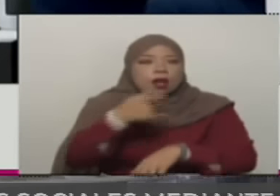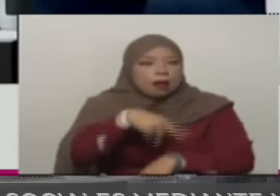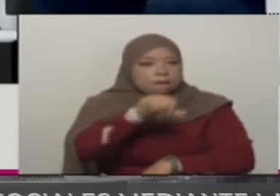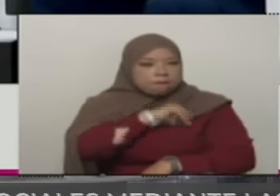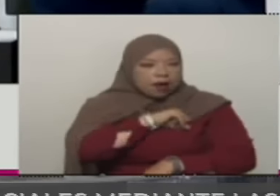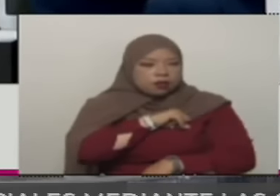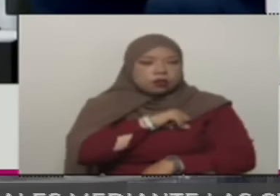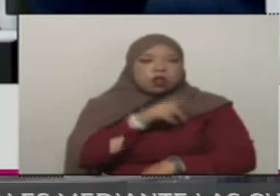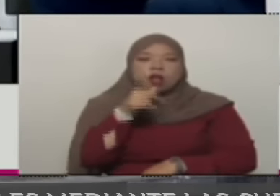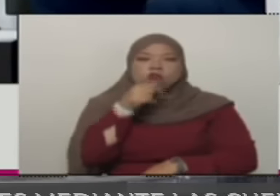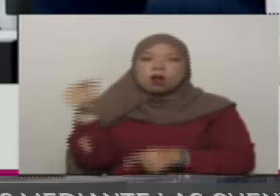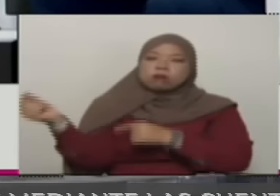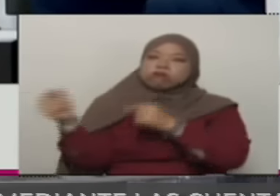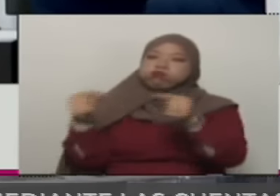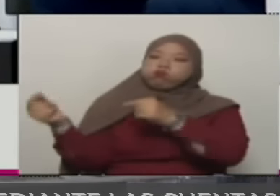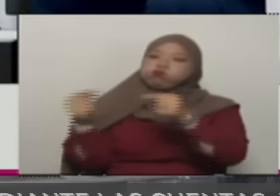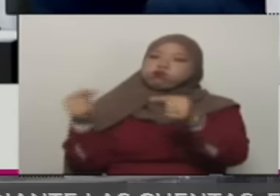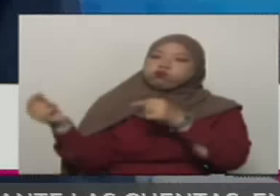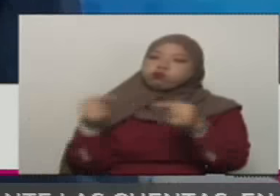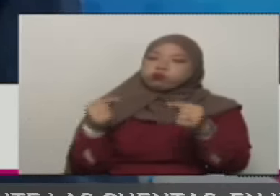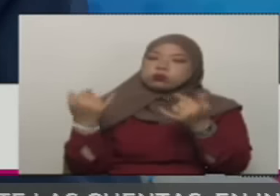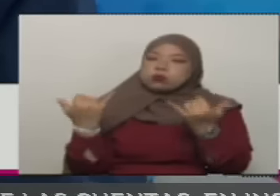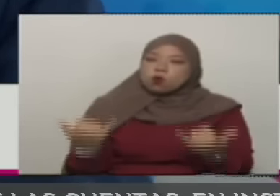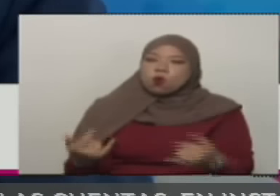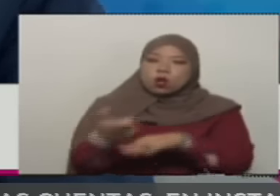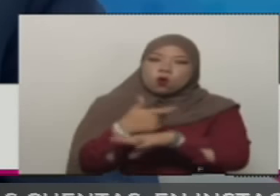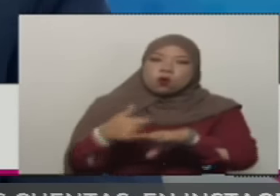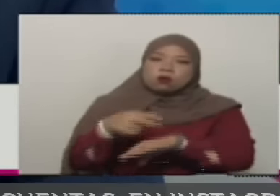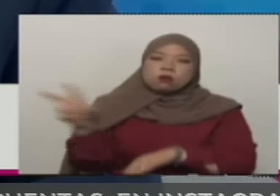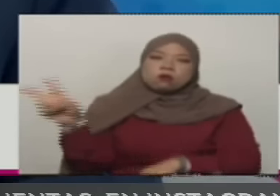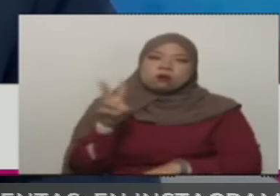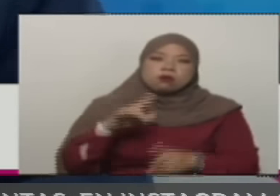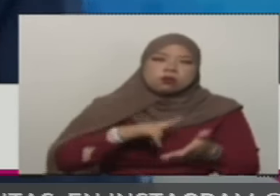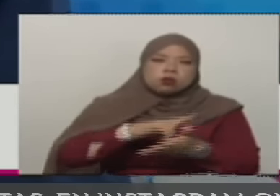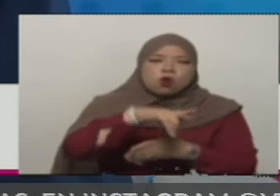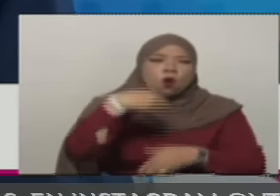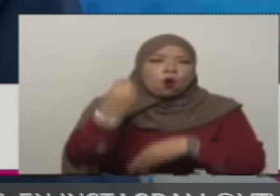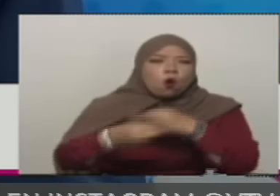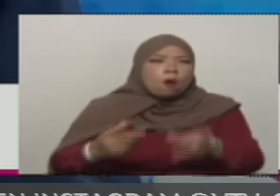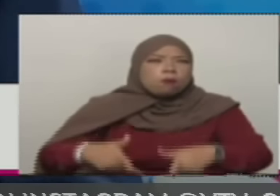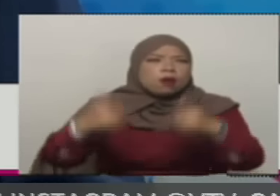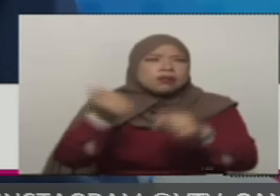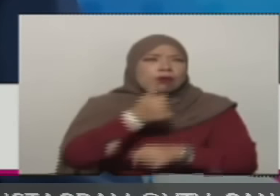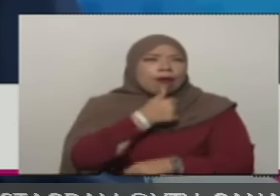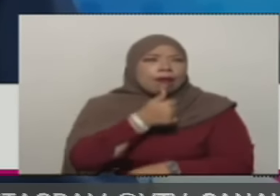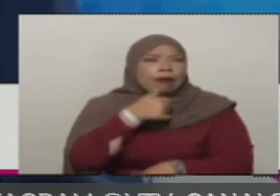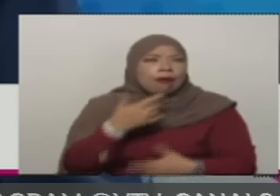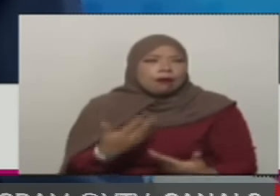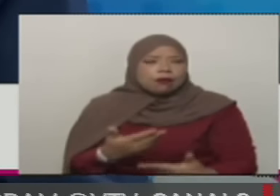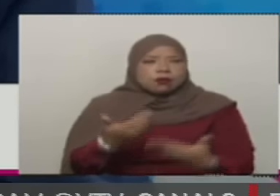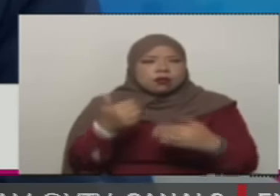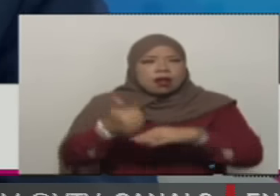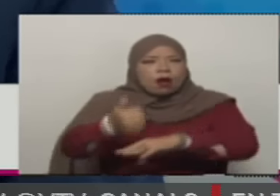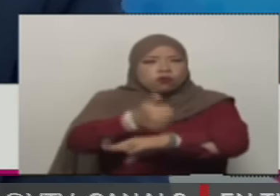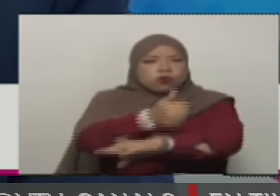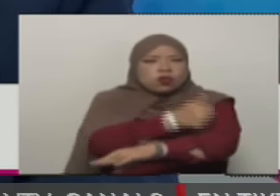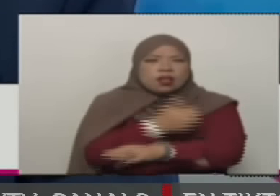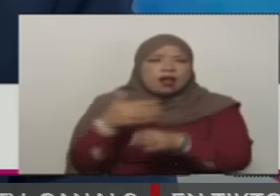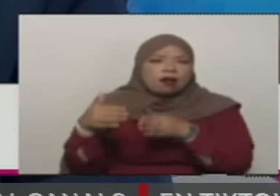hubo negociación con el Estado venezolano? Es decir, ¿el avión llegó con permiso de qué autoridad aeronáutica?